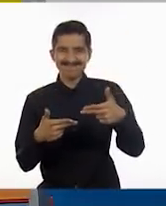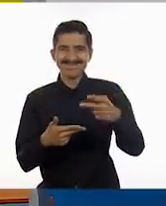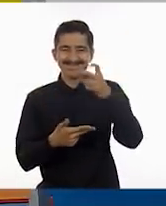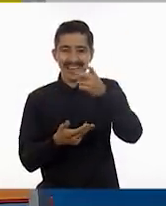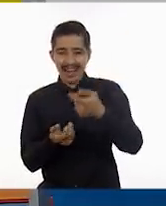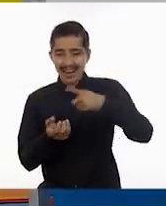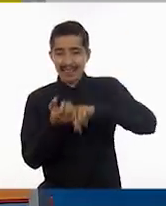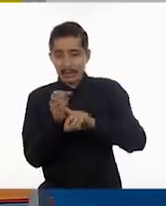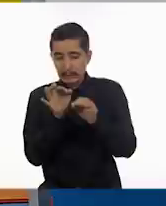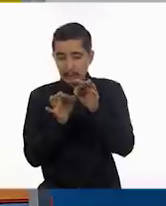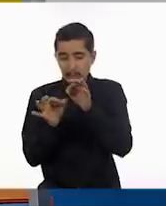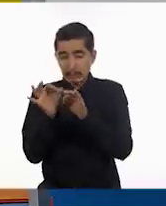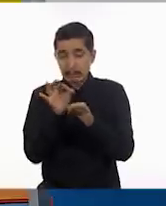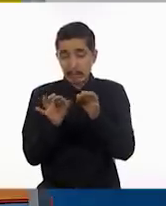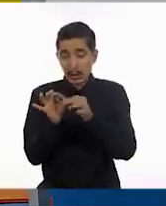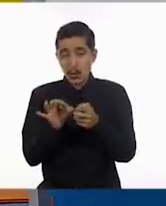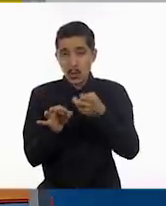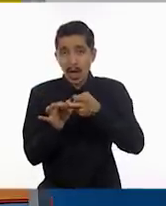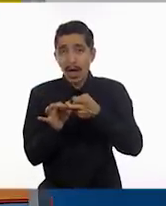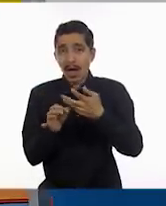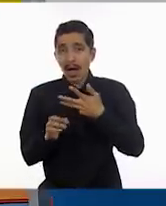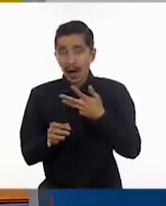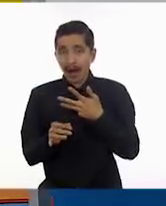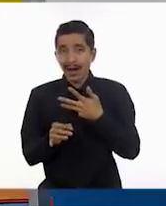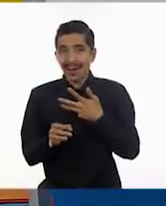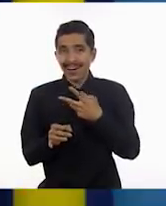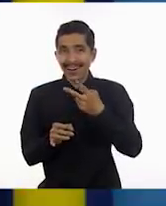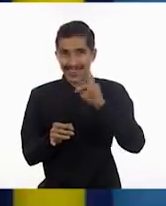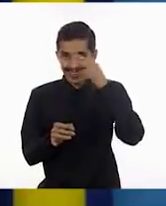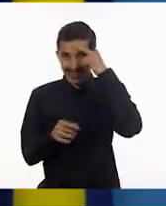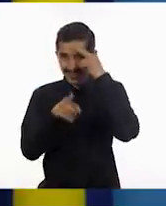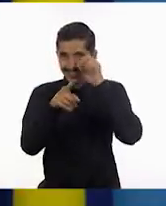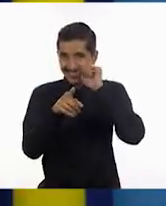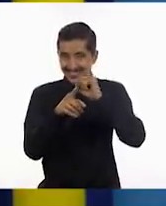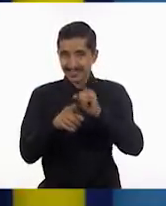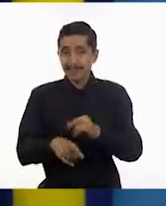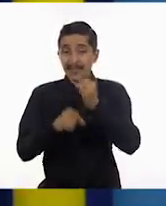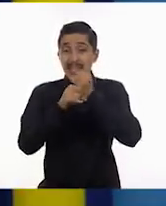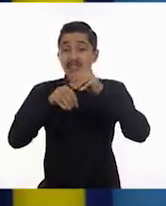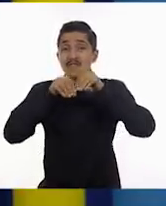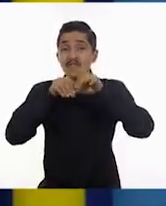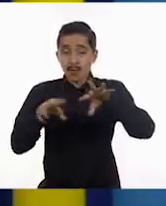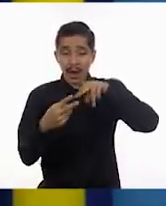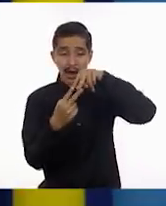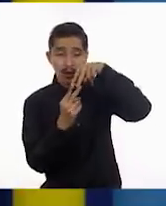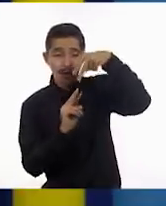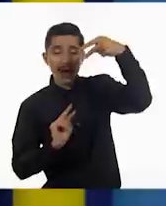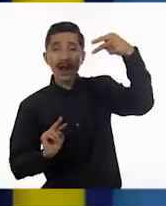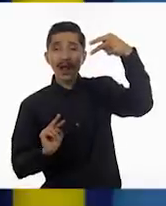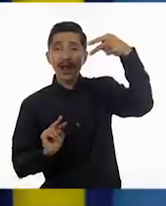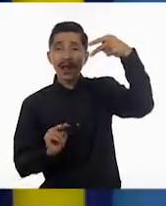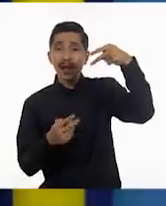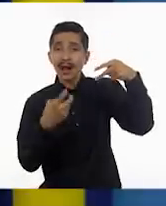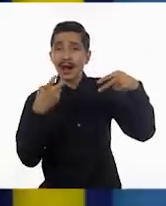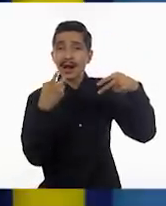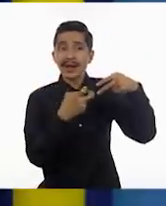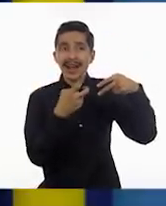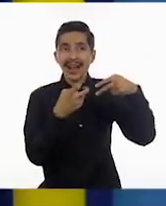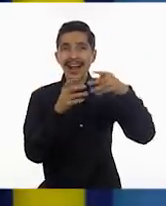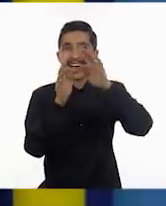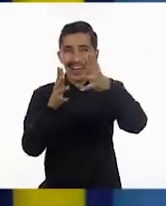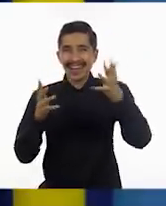núcleo de las células. Sí. ¿Cierto? Sí, lo recuerdo bien. La información genética que hicimos la